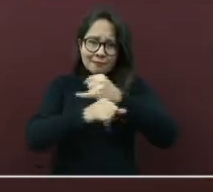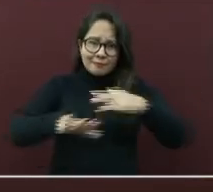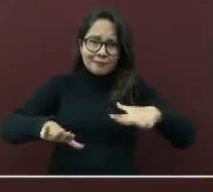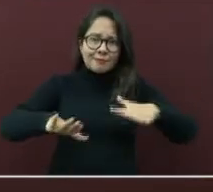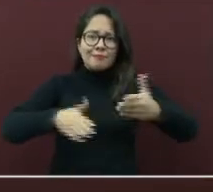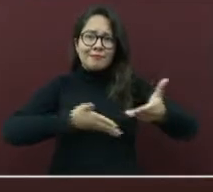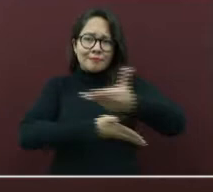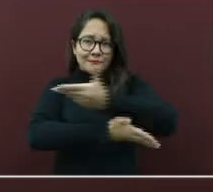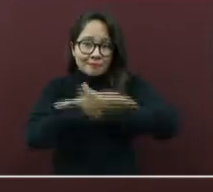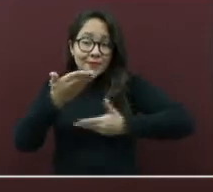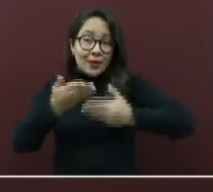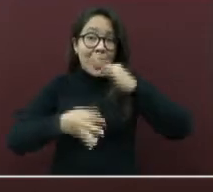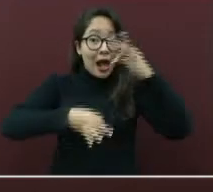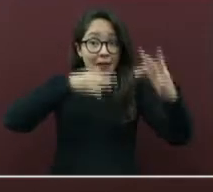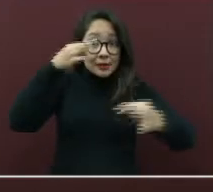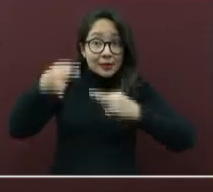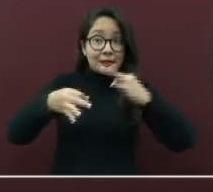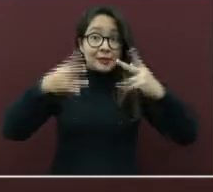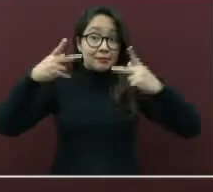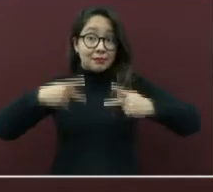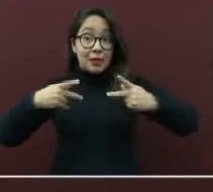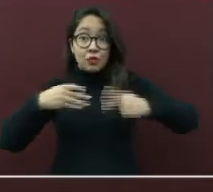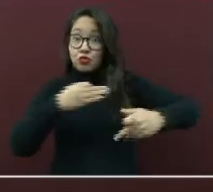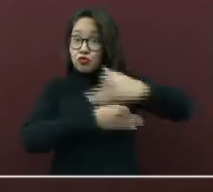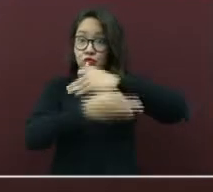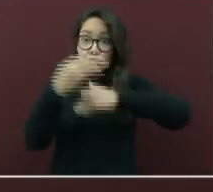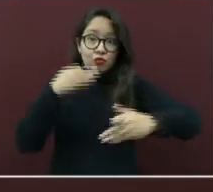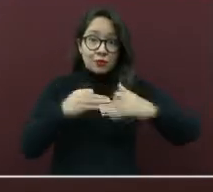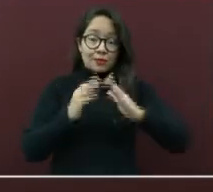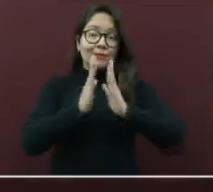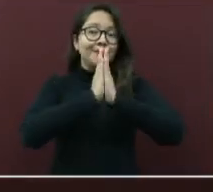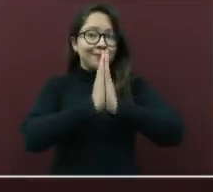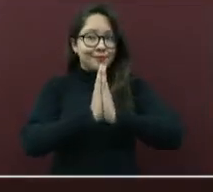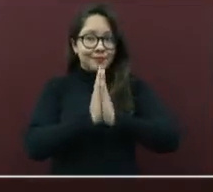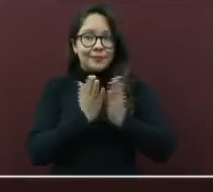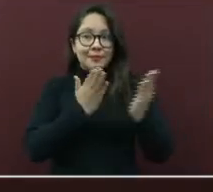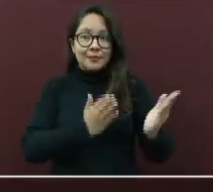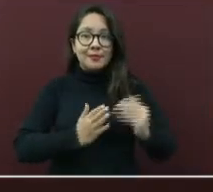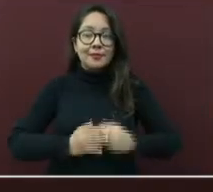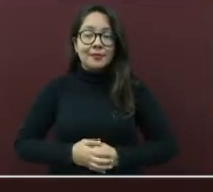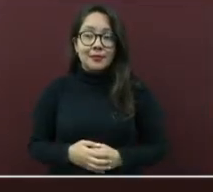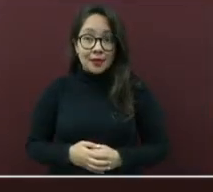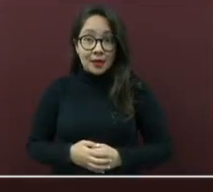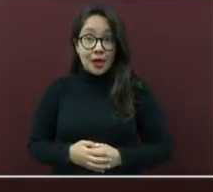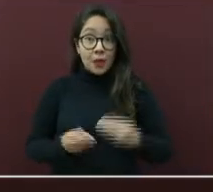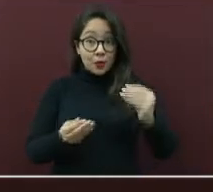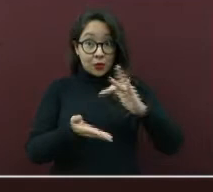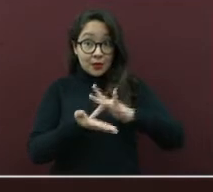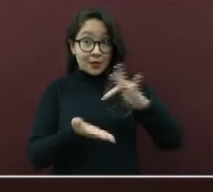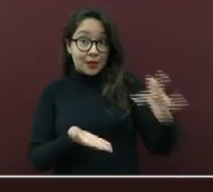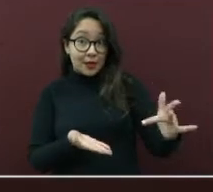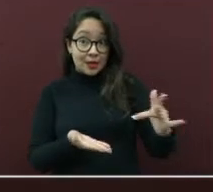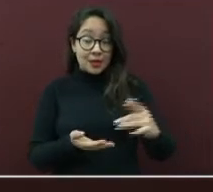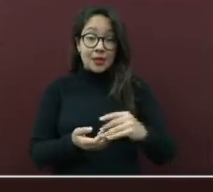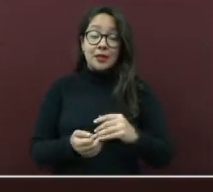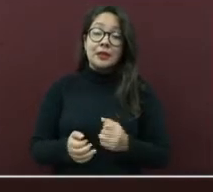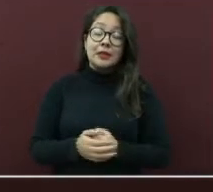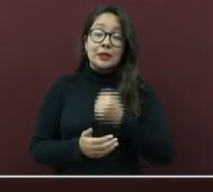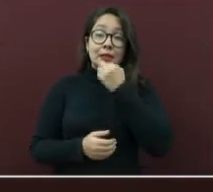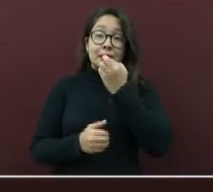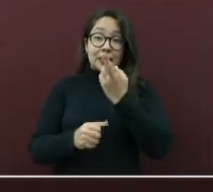con todas las personas que les sea posible adelante doctor muchas gracias señor secretario